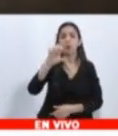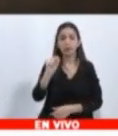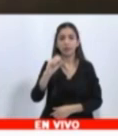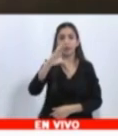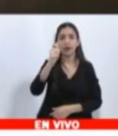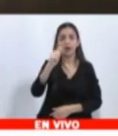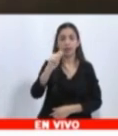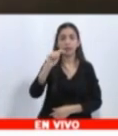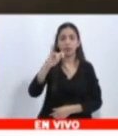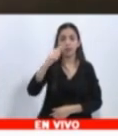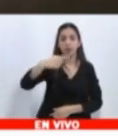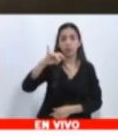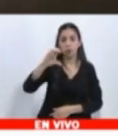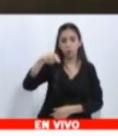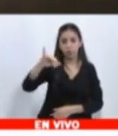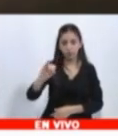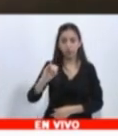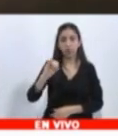Luis Castiglioni,